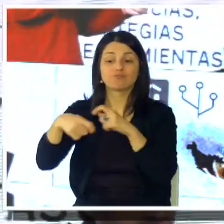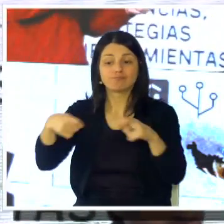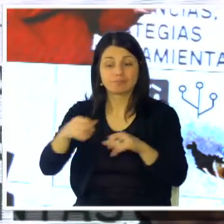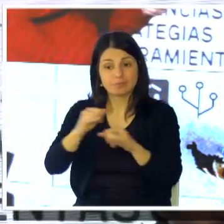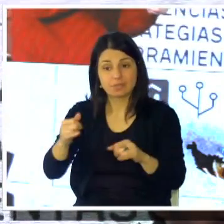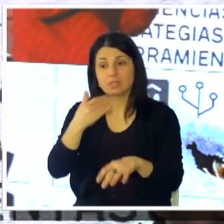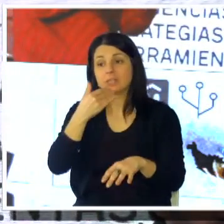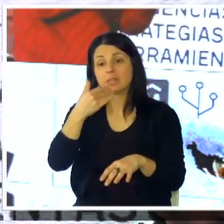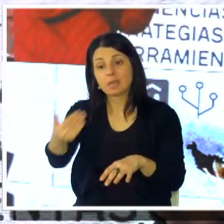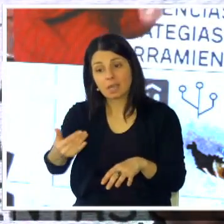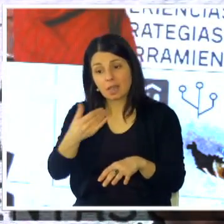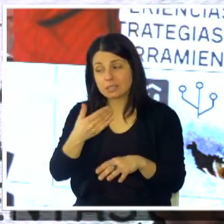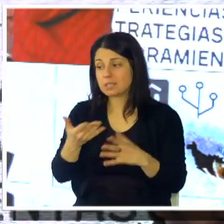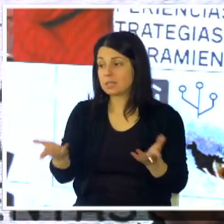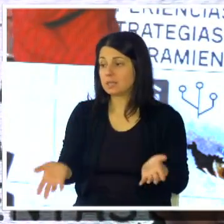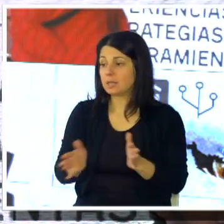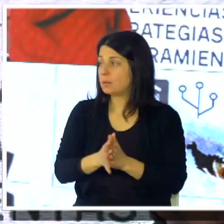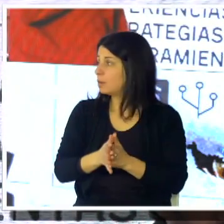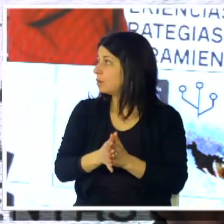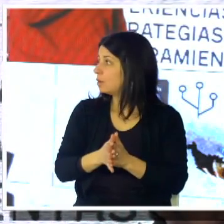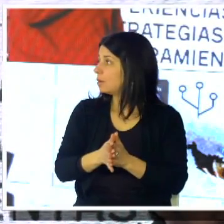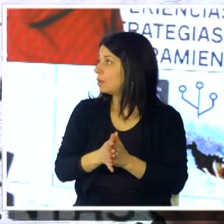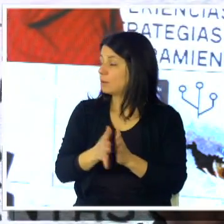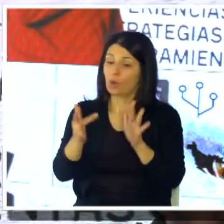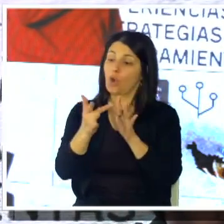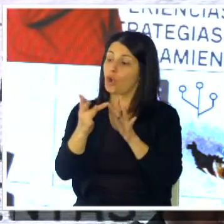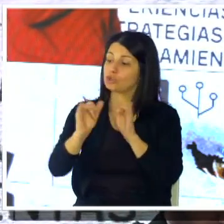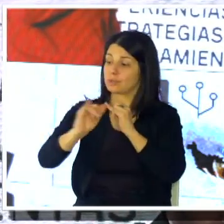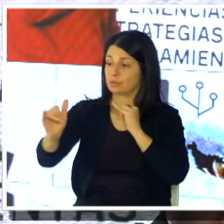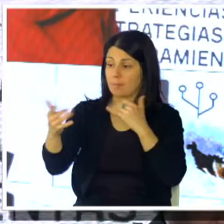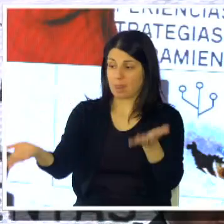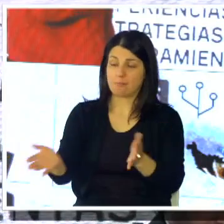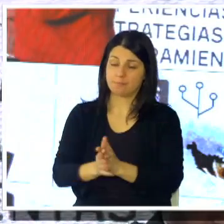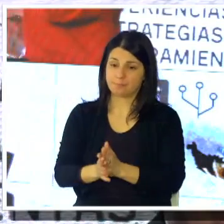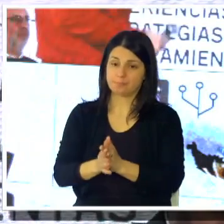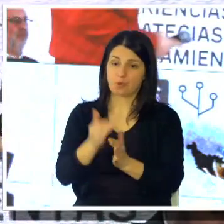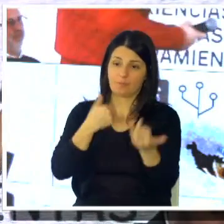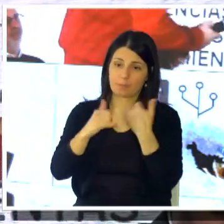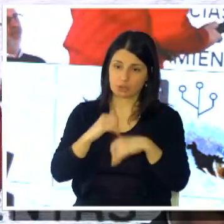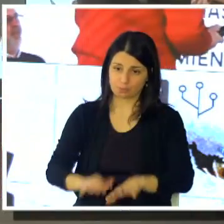darles las gracias y bueno, les dejo el correo de contacto por más preguntas. Gracias.